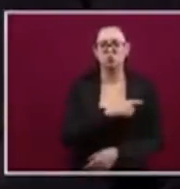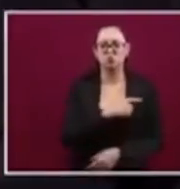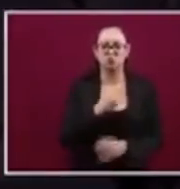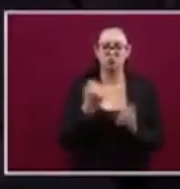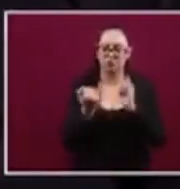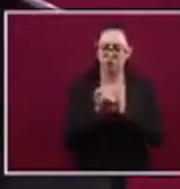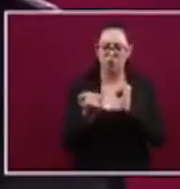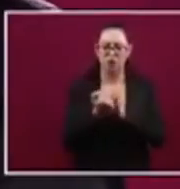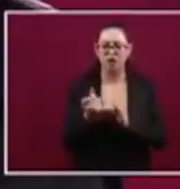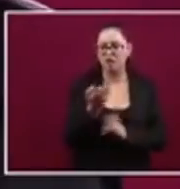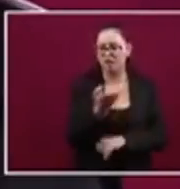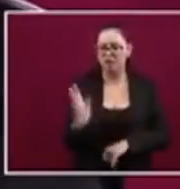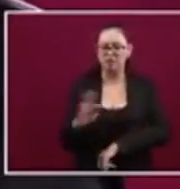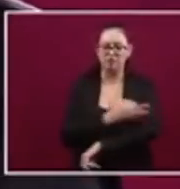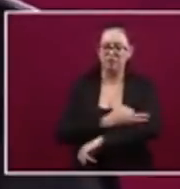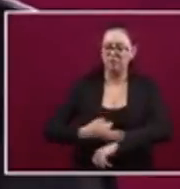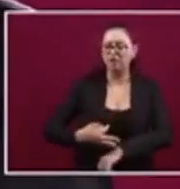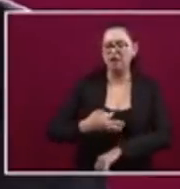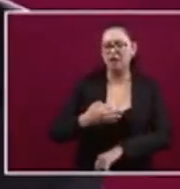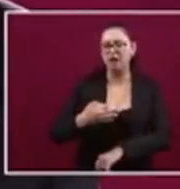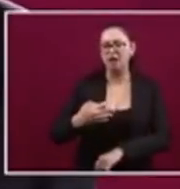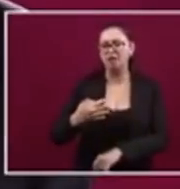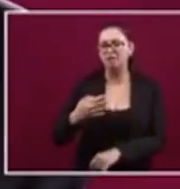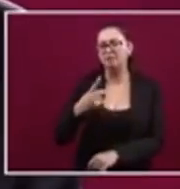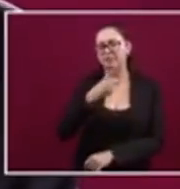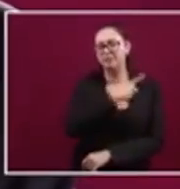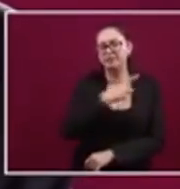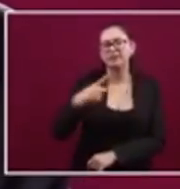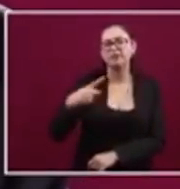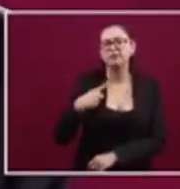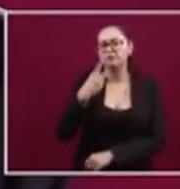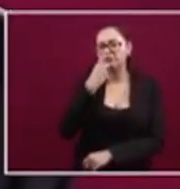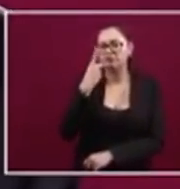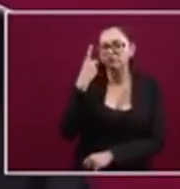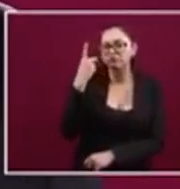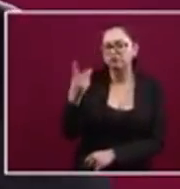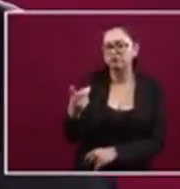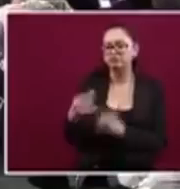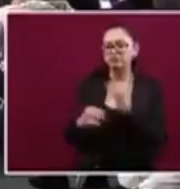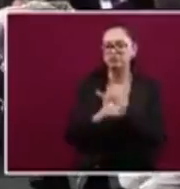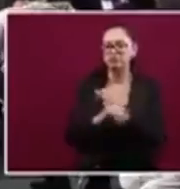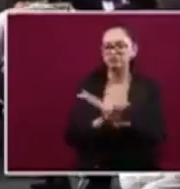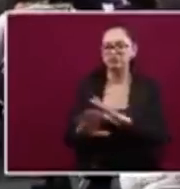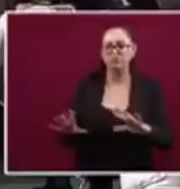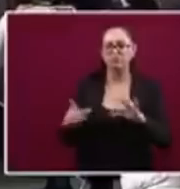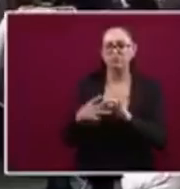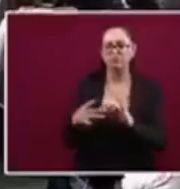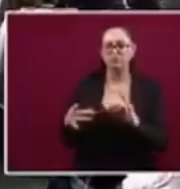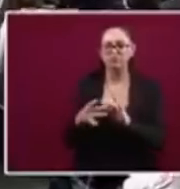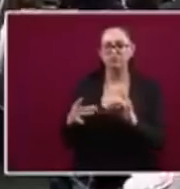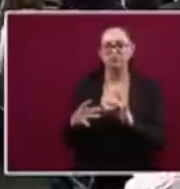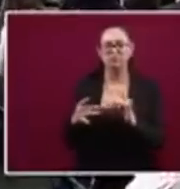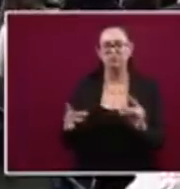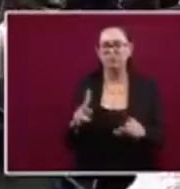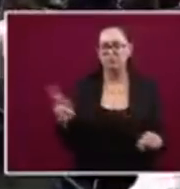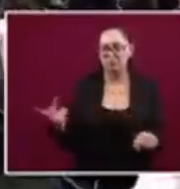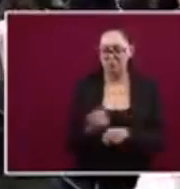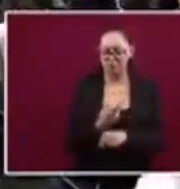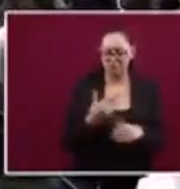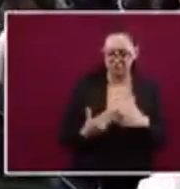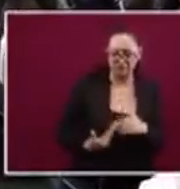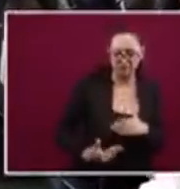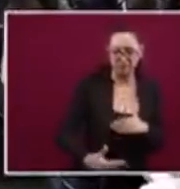familiares sobre lo que este está haciendo